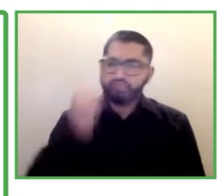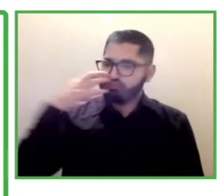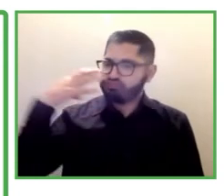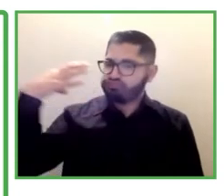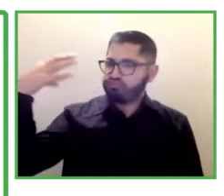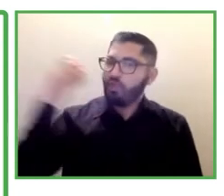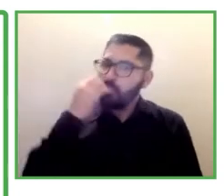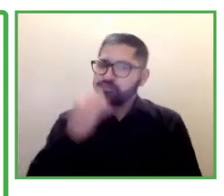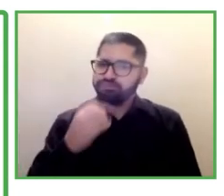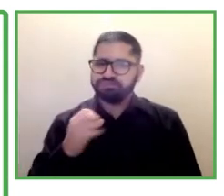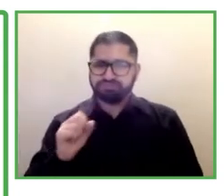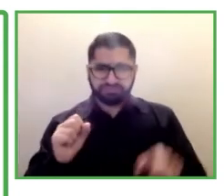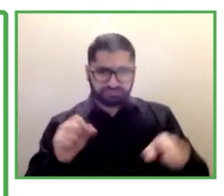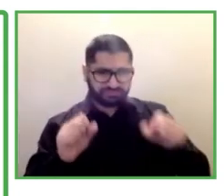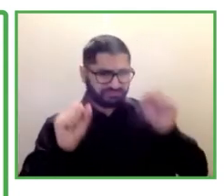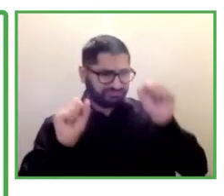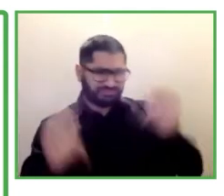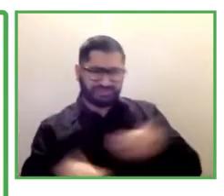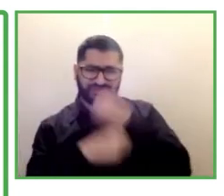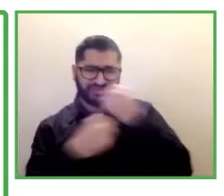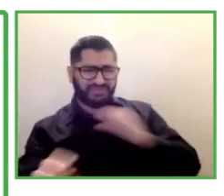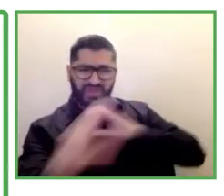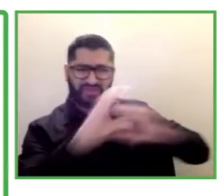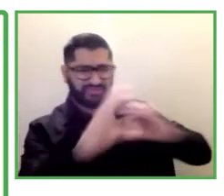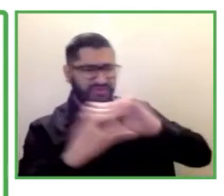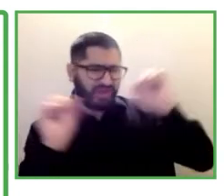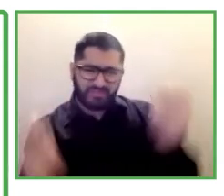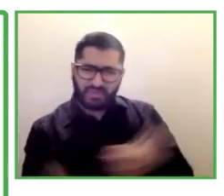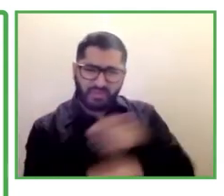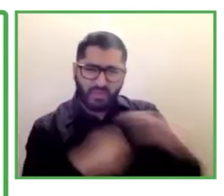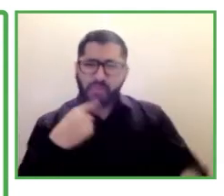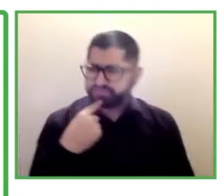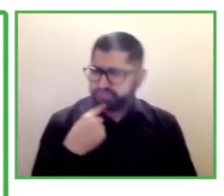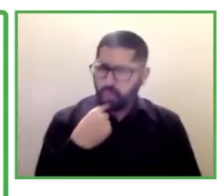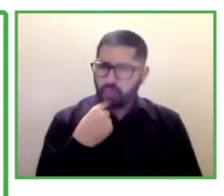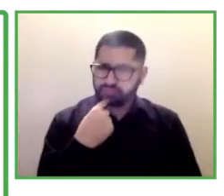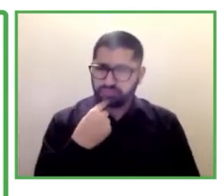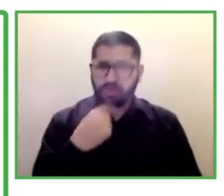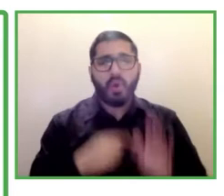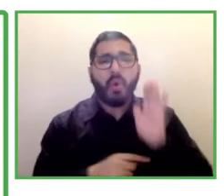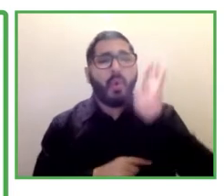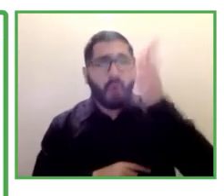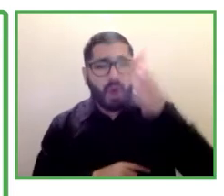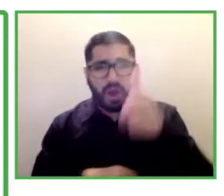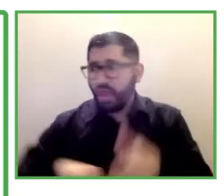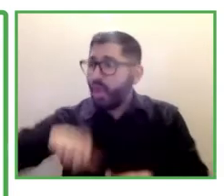trabajadores. Cuando uno está trabajando, las personas con discapacidad,